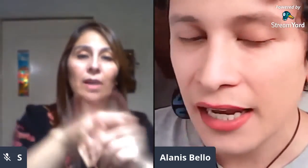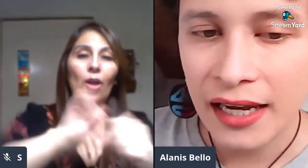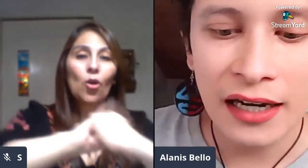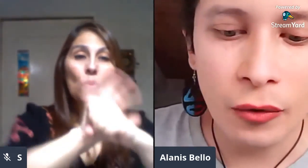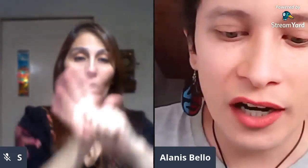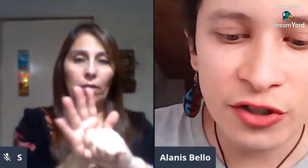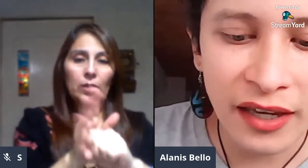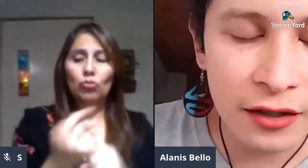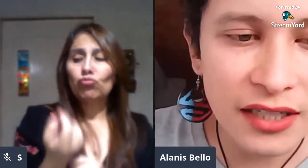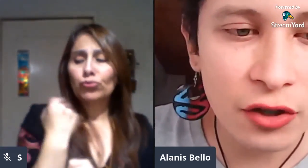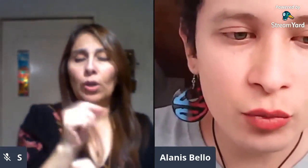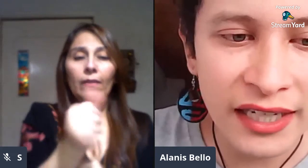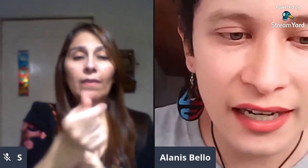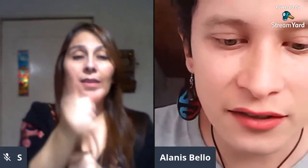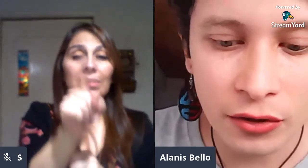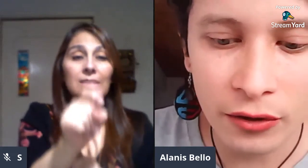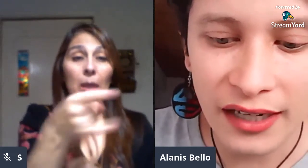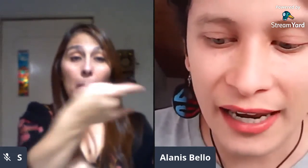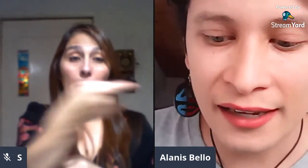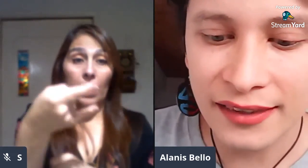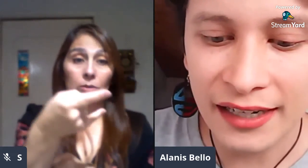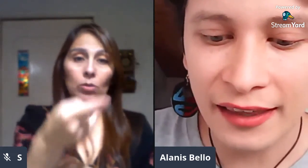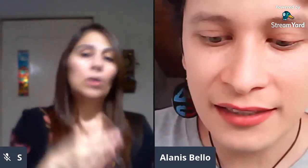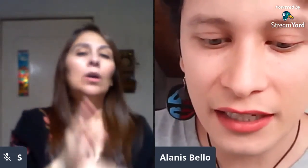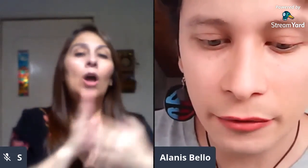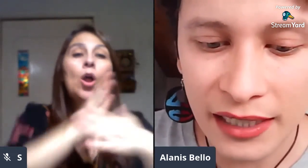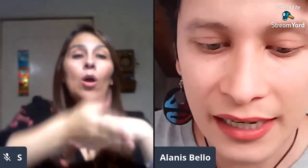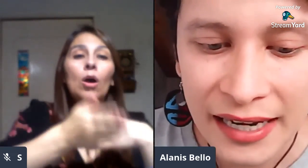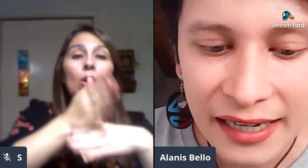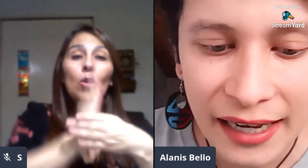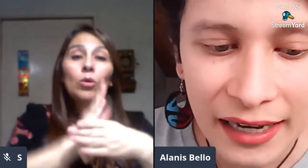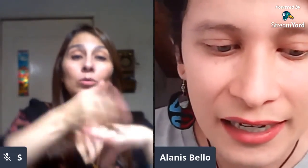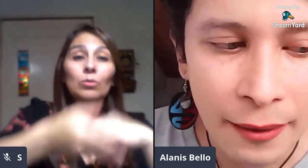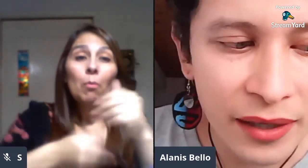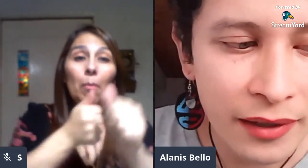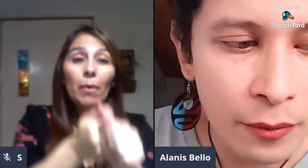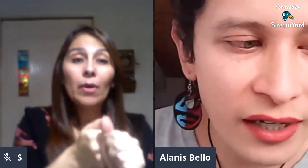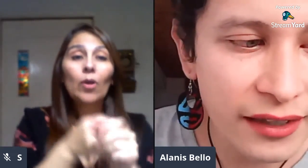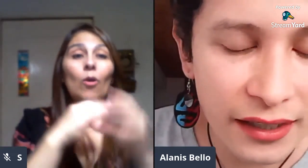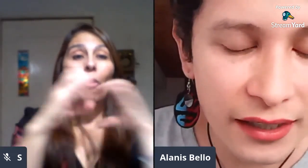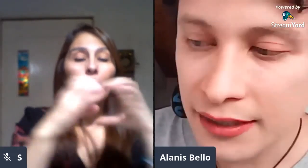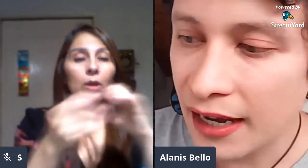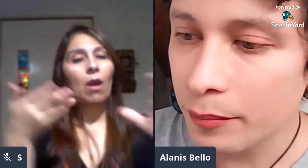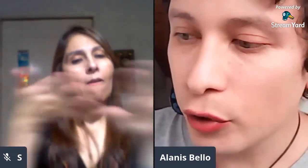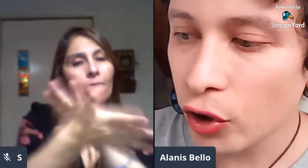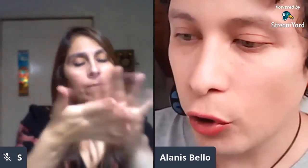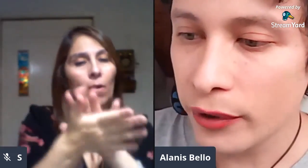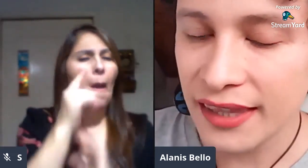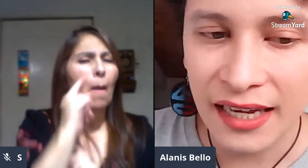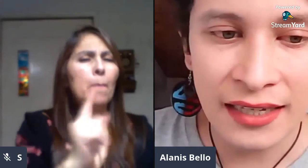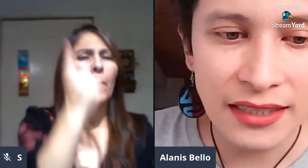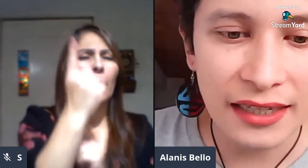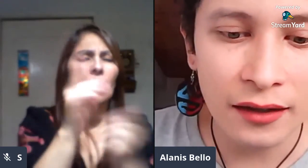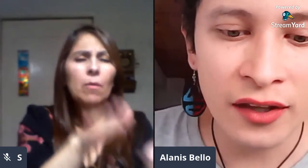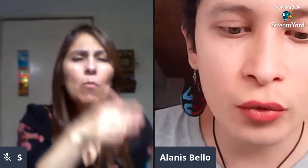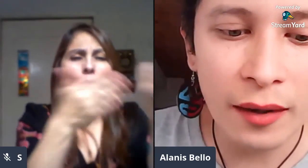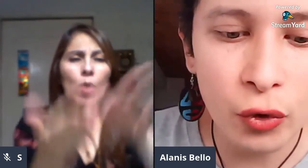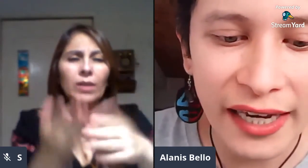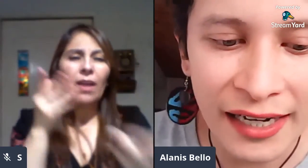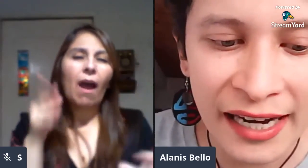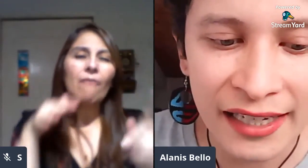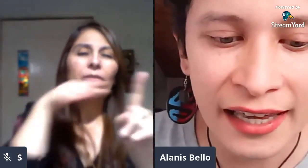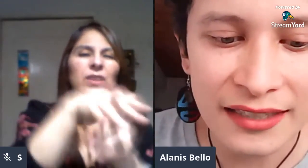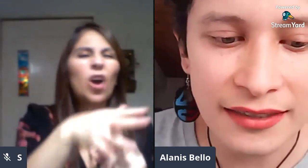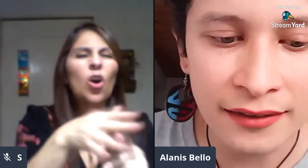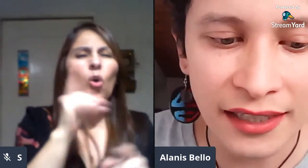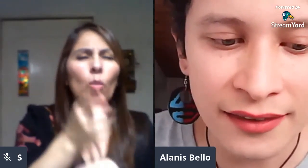marzo, en el cual los medios de comunicación entran a describir que la primera muerte registrada por COVID es de una